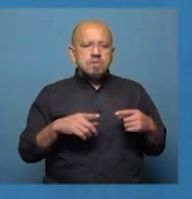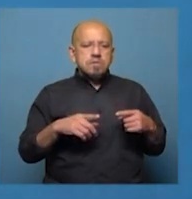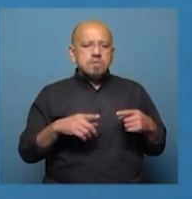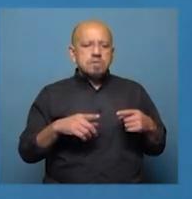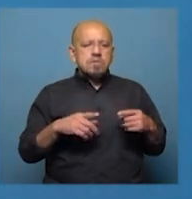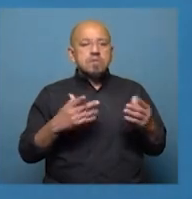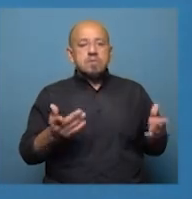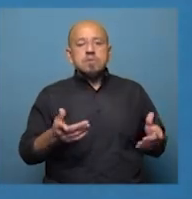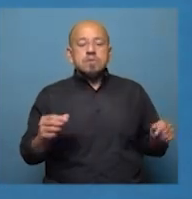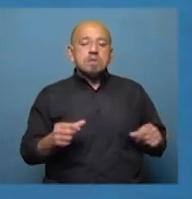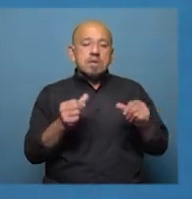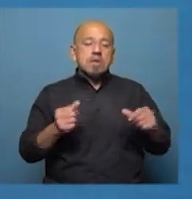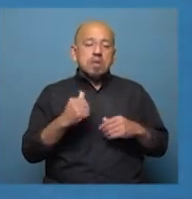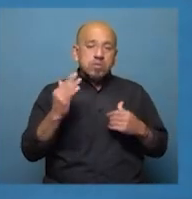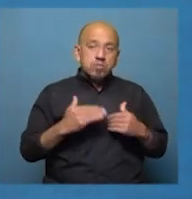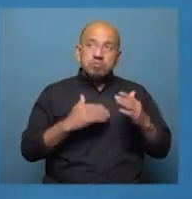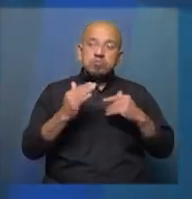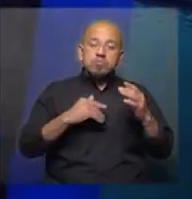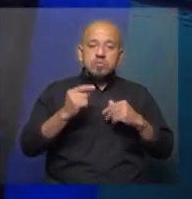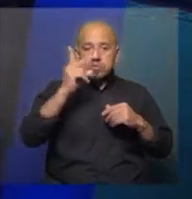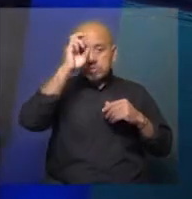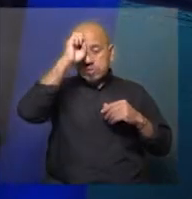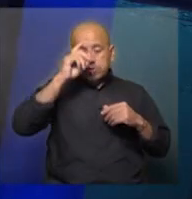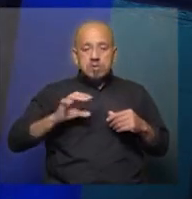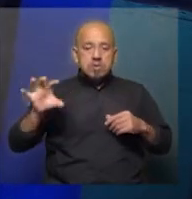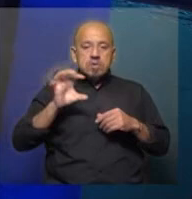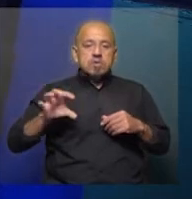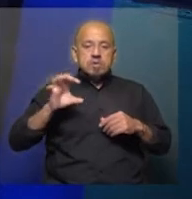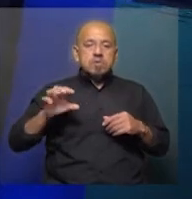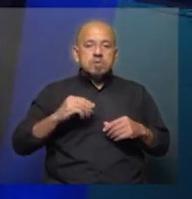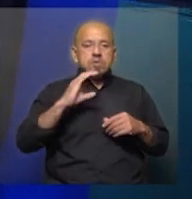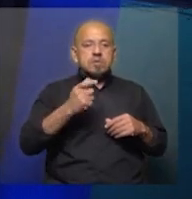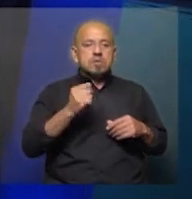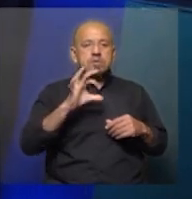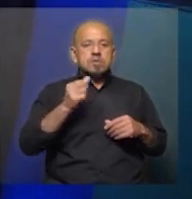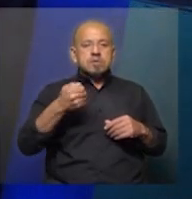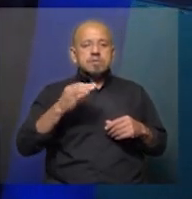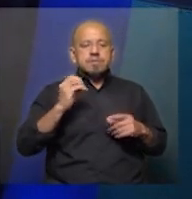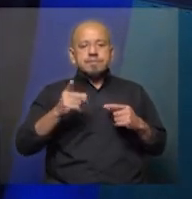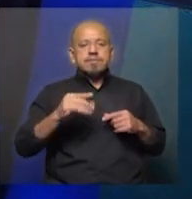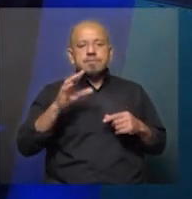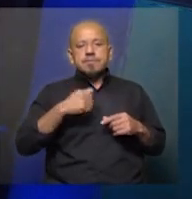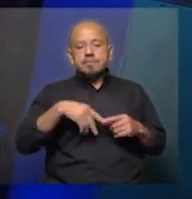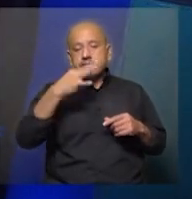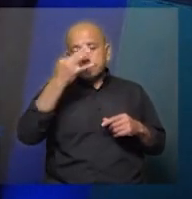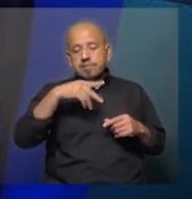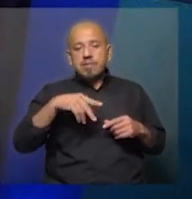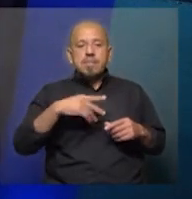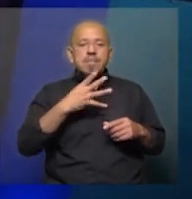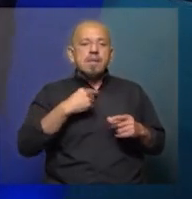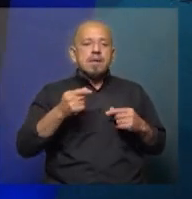construcción del hospital de cerro la gente de la zona de cerro de cabó pajas blancas Santa Catalina paso de la arena